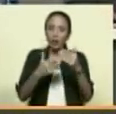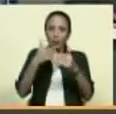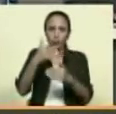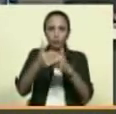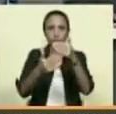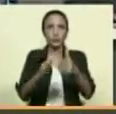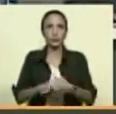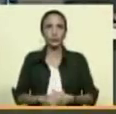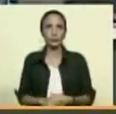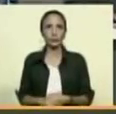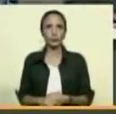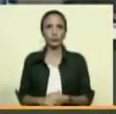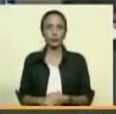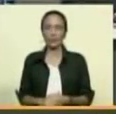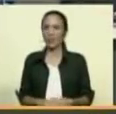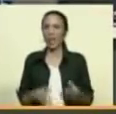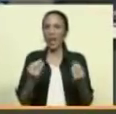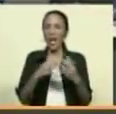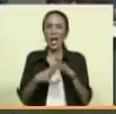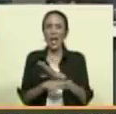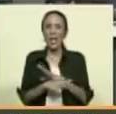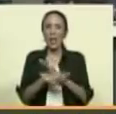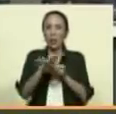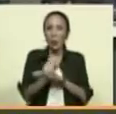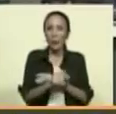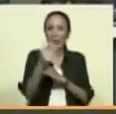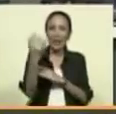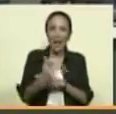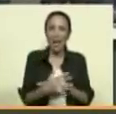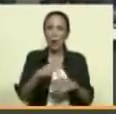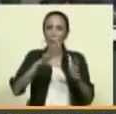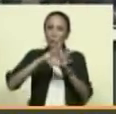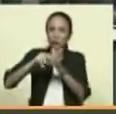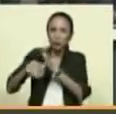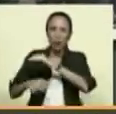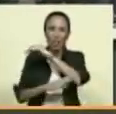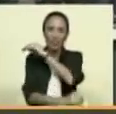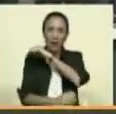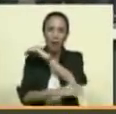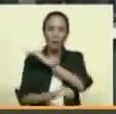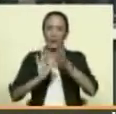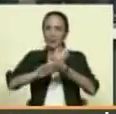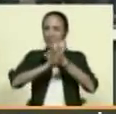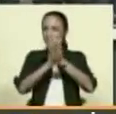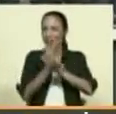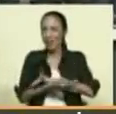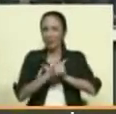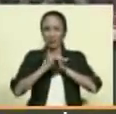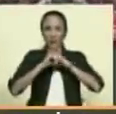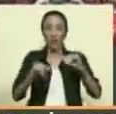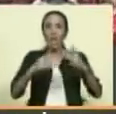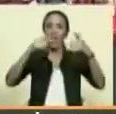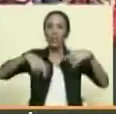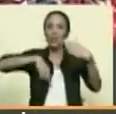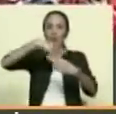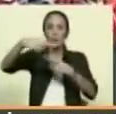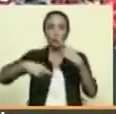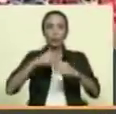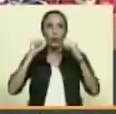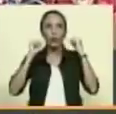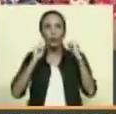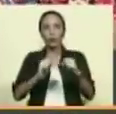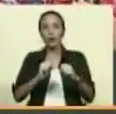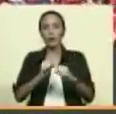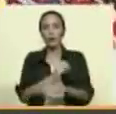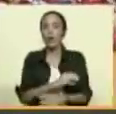Tenemos que acabar con la burocracia y la corrupción de raíz. Tenemos que hacer la revolución de raíz